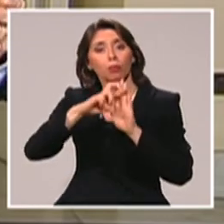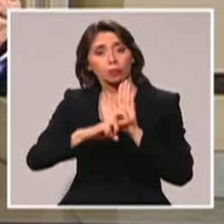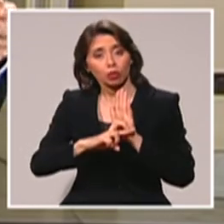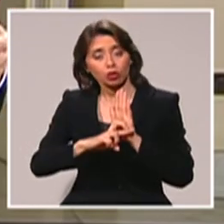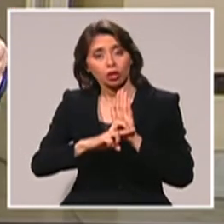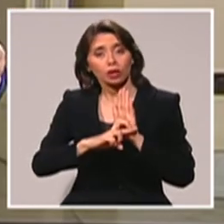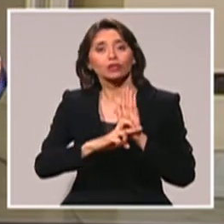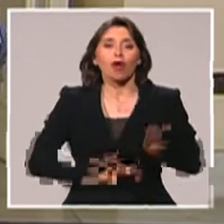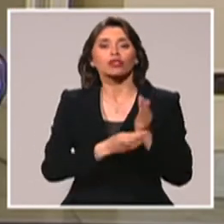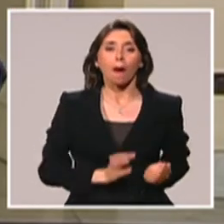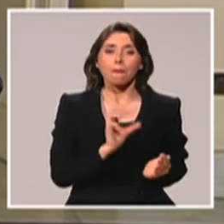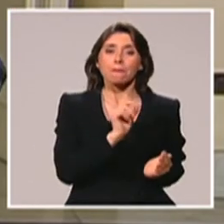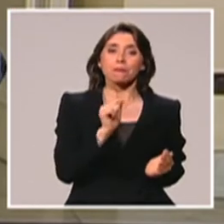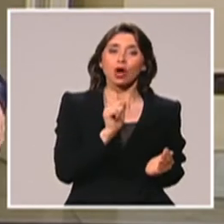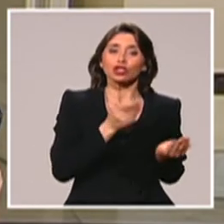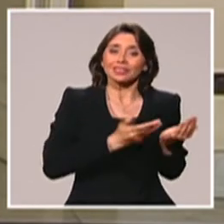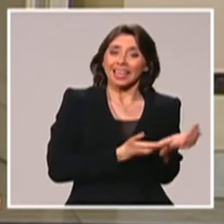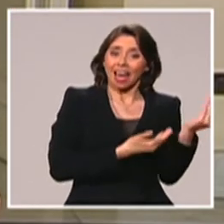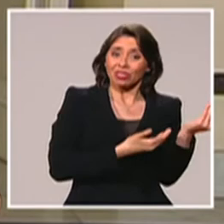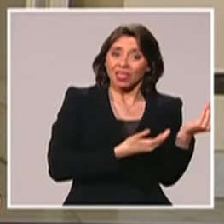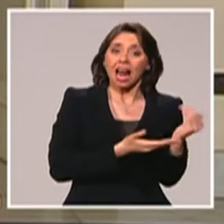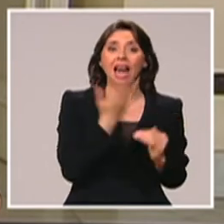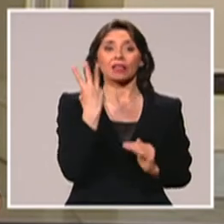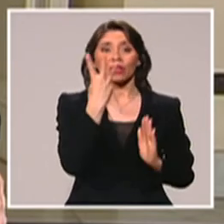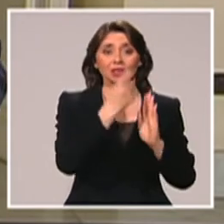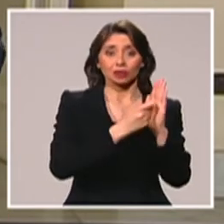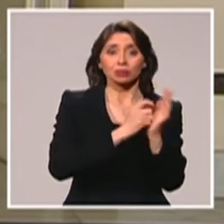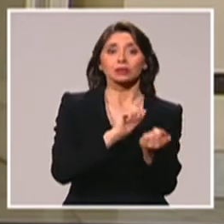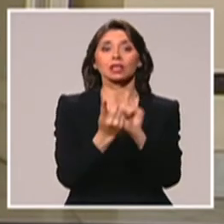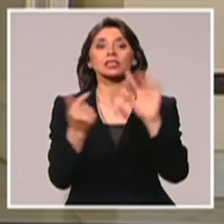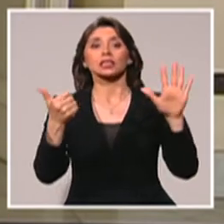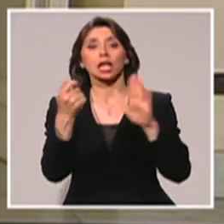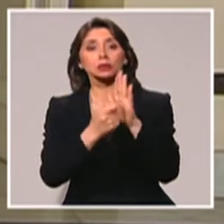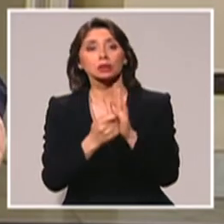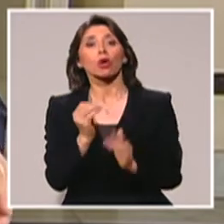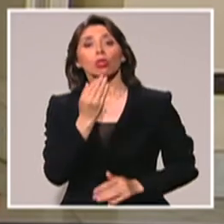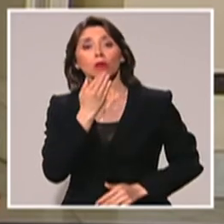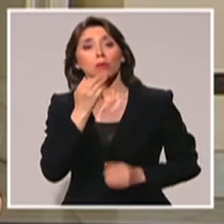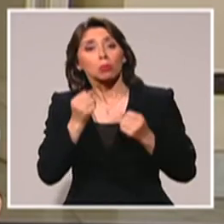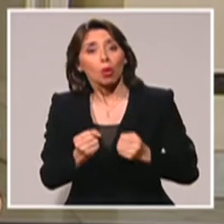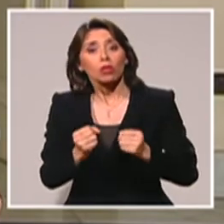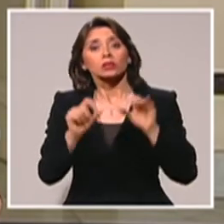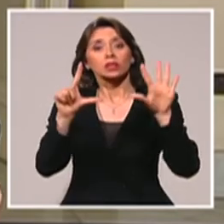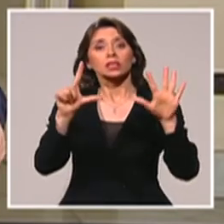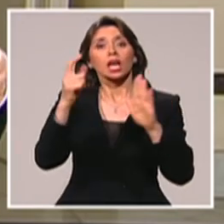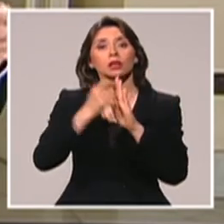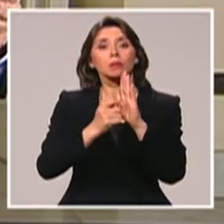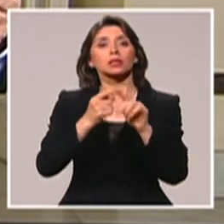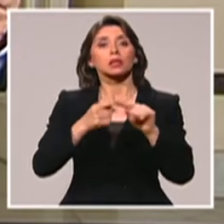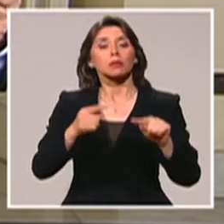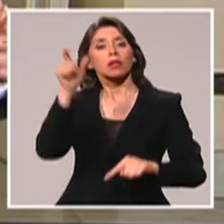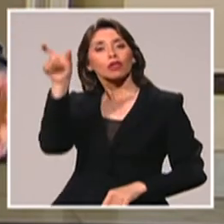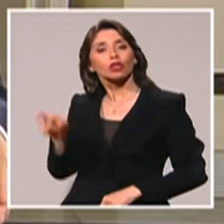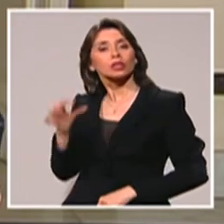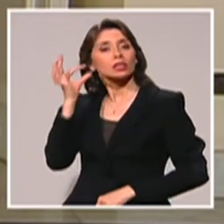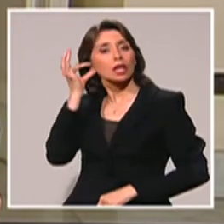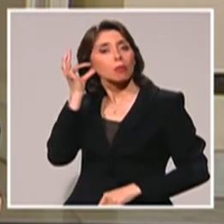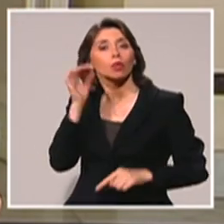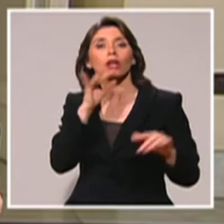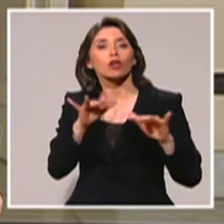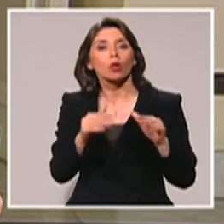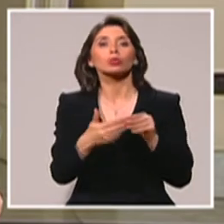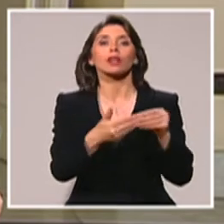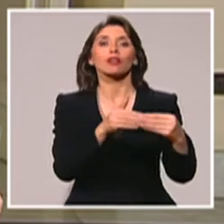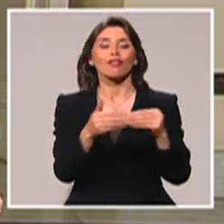extiende el posnatal de tres a seis meses o incluso a siete meses y medio si la mujer lo utiliza con